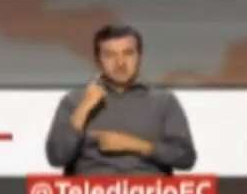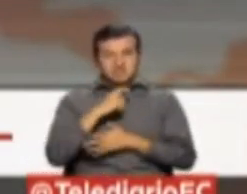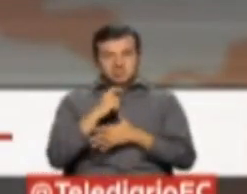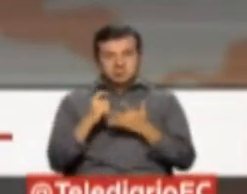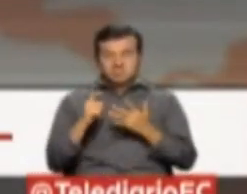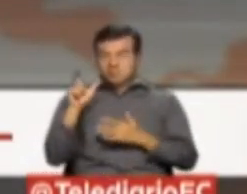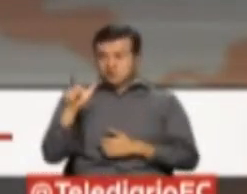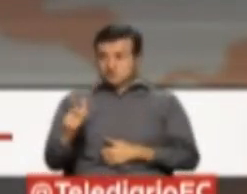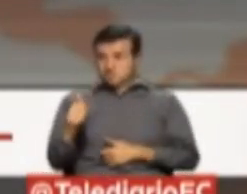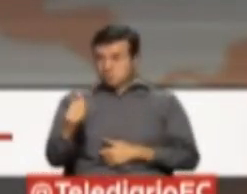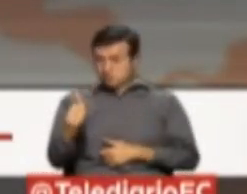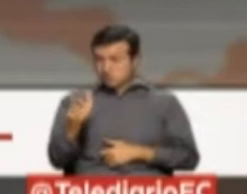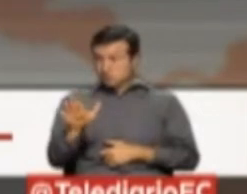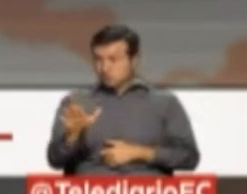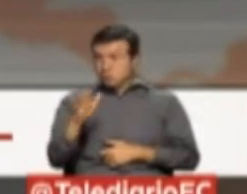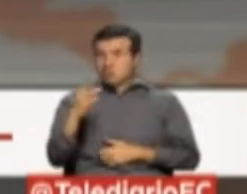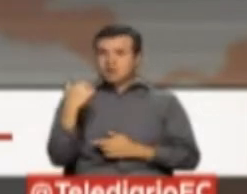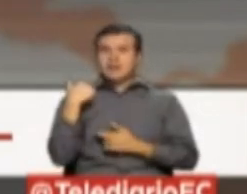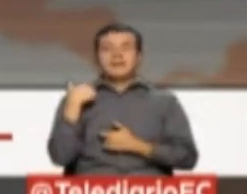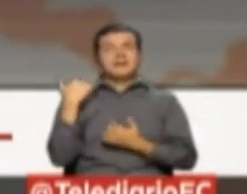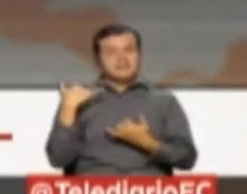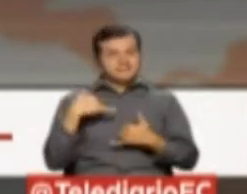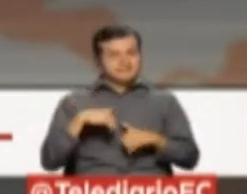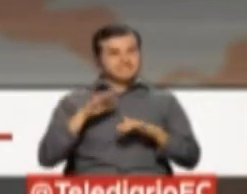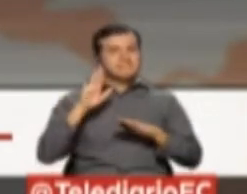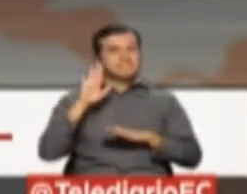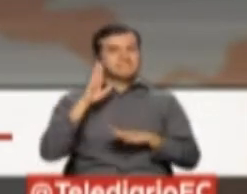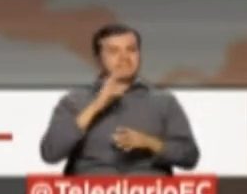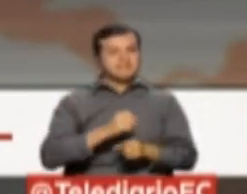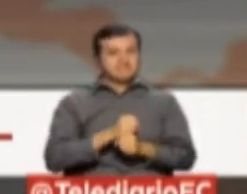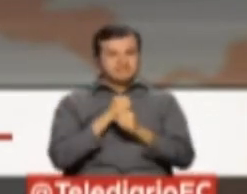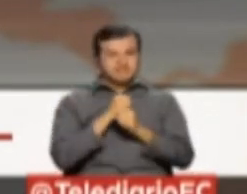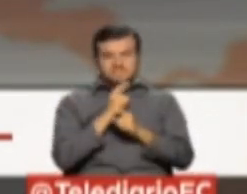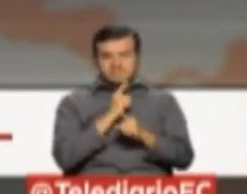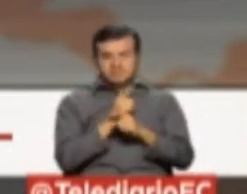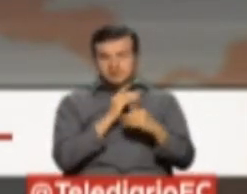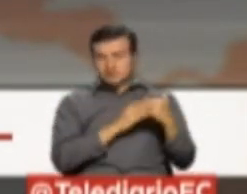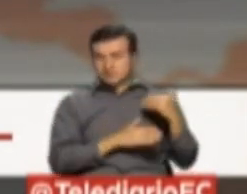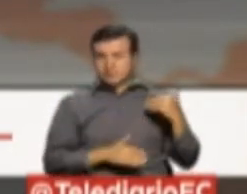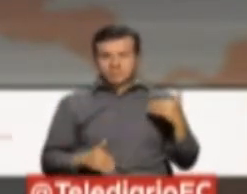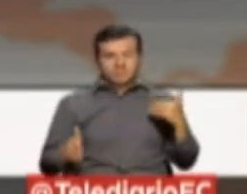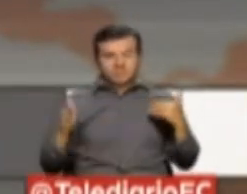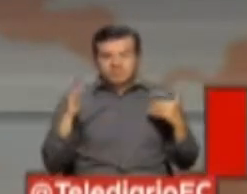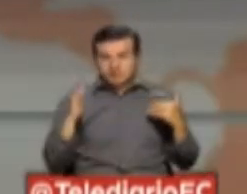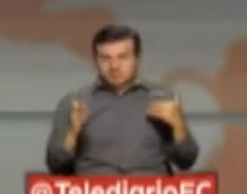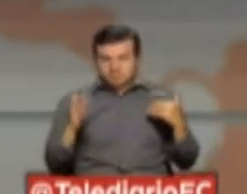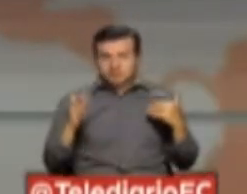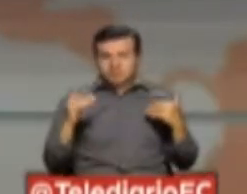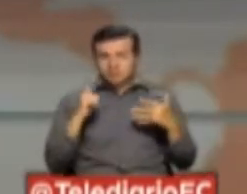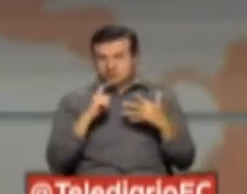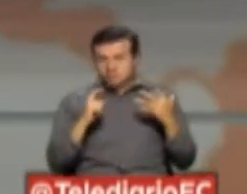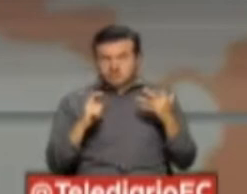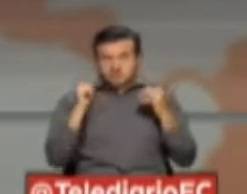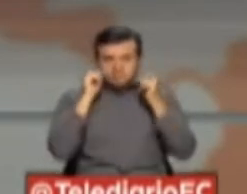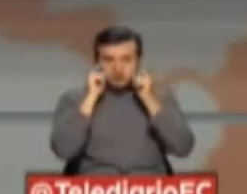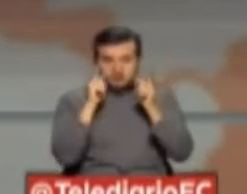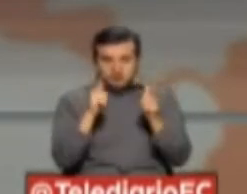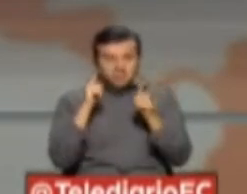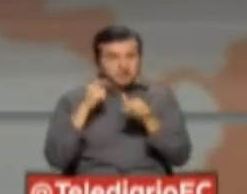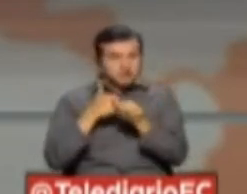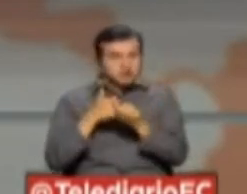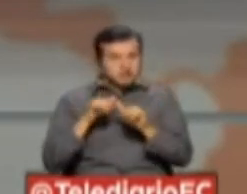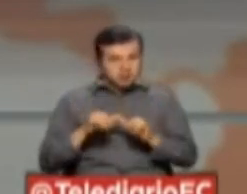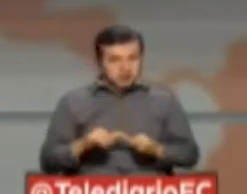ser la persona que lleve la batuta del del pacto por la seguridad enviada él tiene que estar monitoreando continuamente